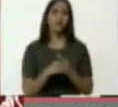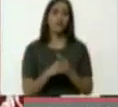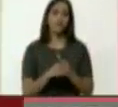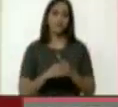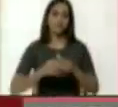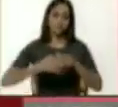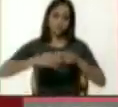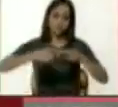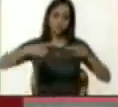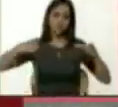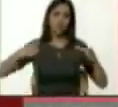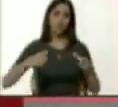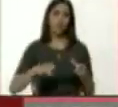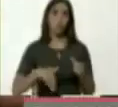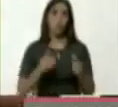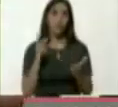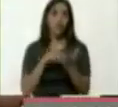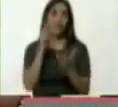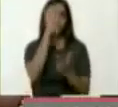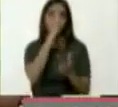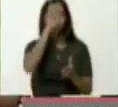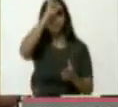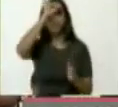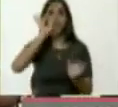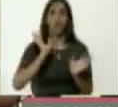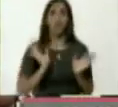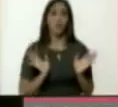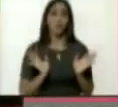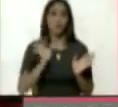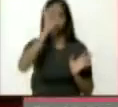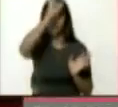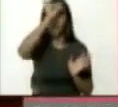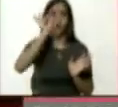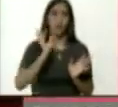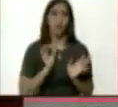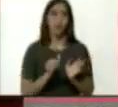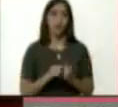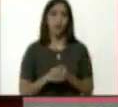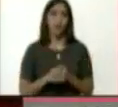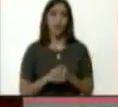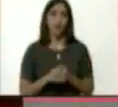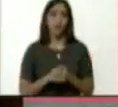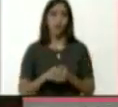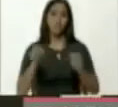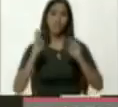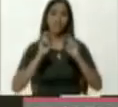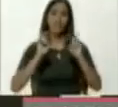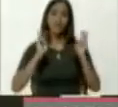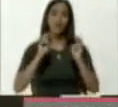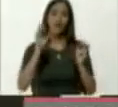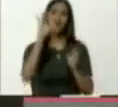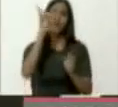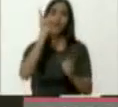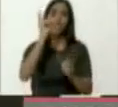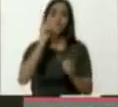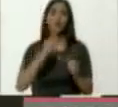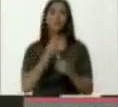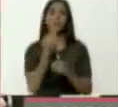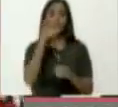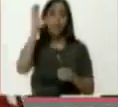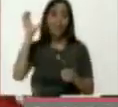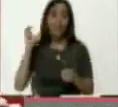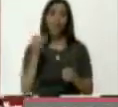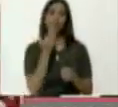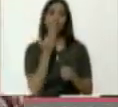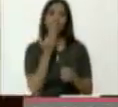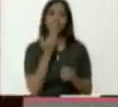¿Y pudiese llegar a Venezuela? No sabemos. No sabemos. Y el tema de Bolivia, pasar, que fueron varios estados que, bueno, que quedan cerca